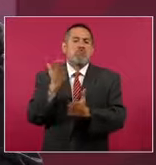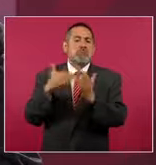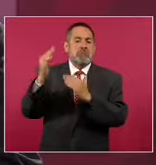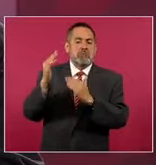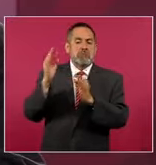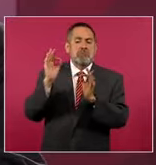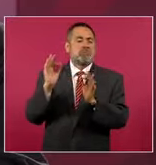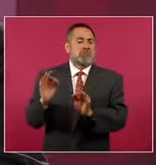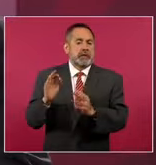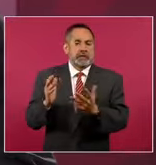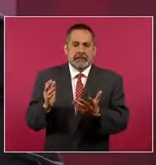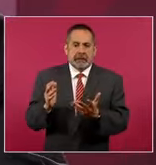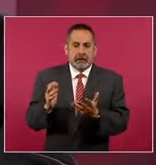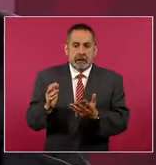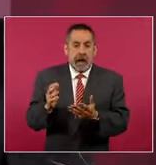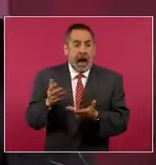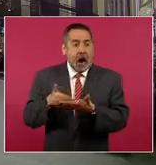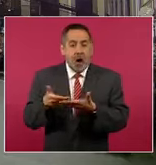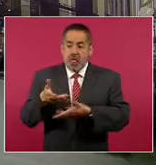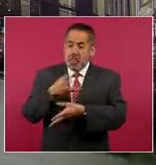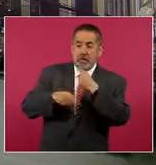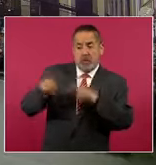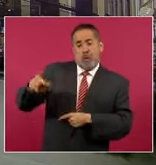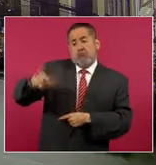Entonces, ¿cómo les vamos a cobrar